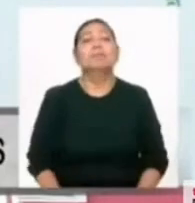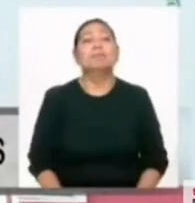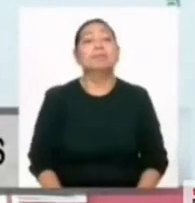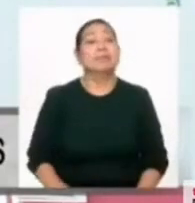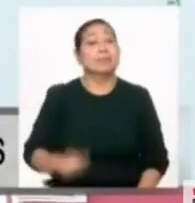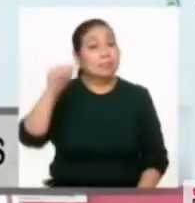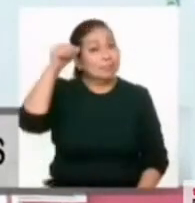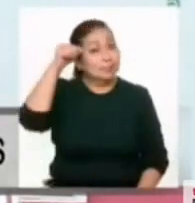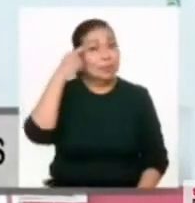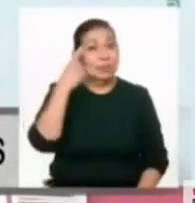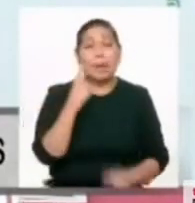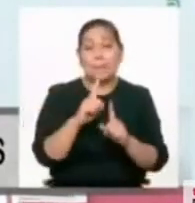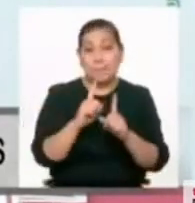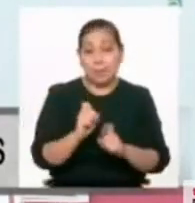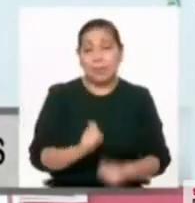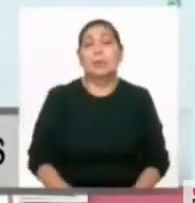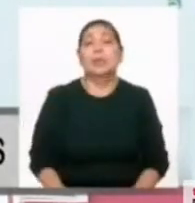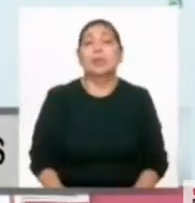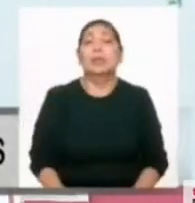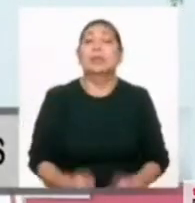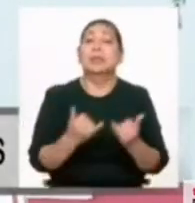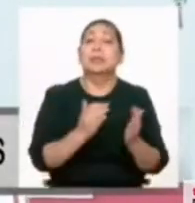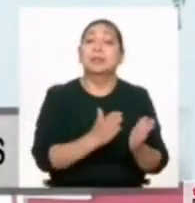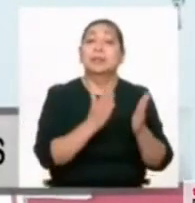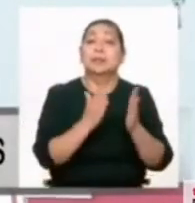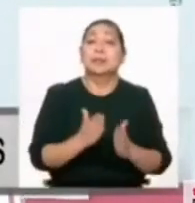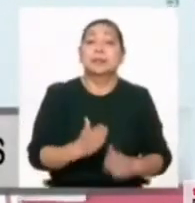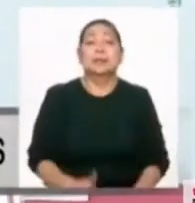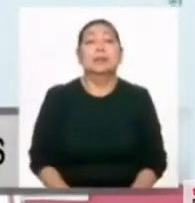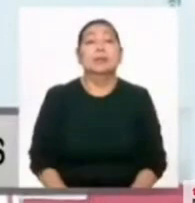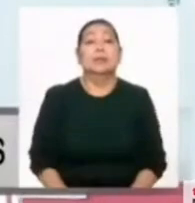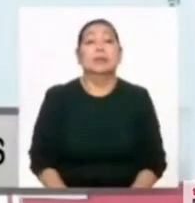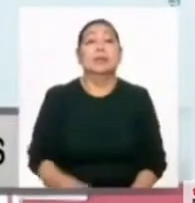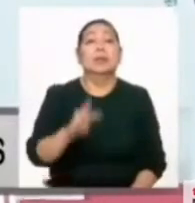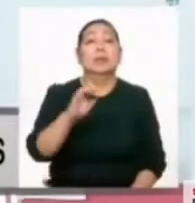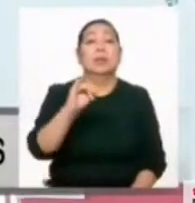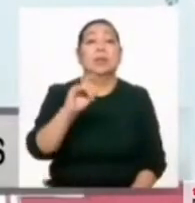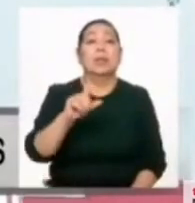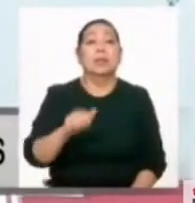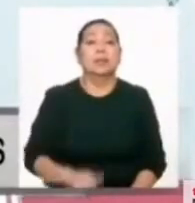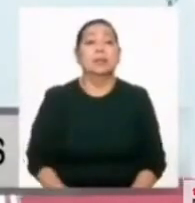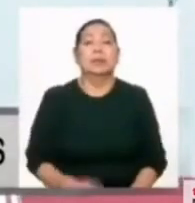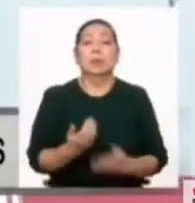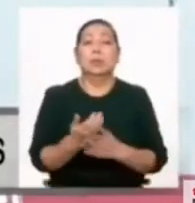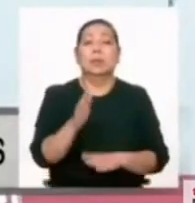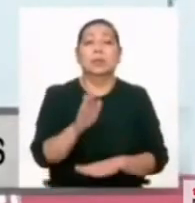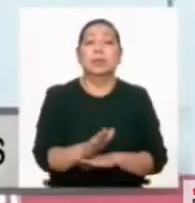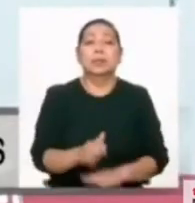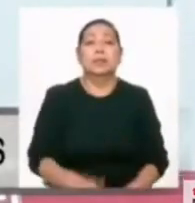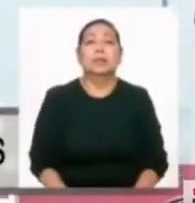Les recordamos que es una pregunta por medio. A continuación, Karina Aliaga de Huilax. Sí, buenas tardes.